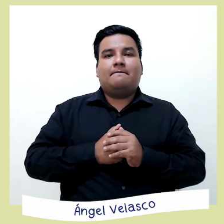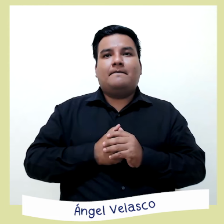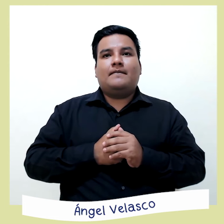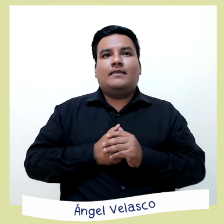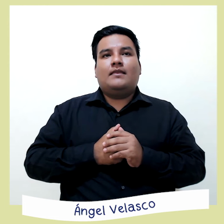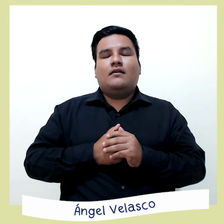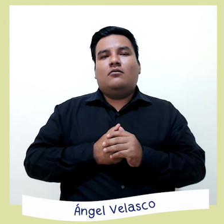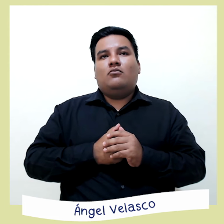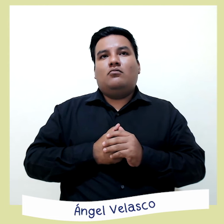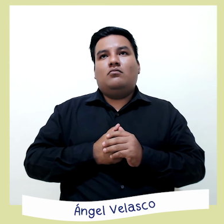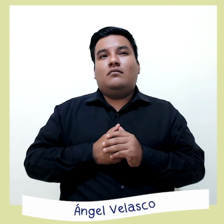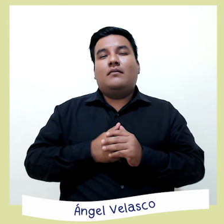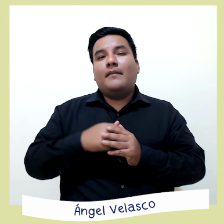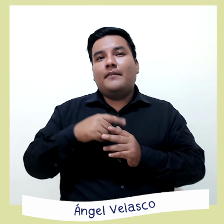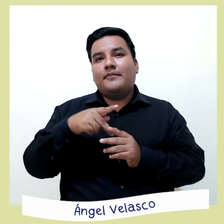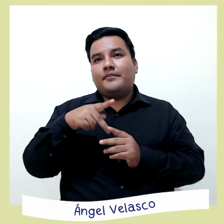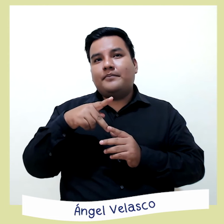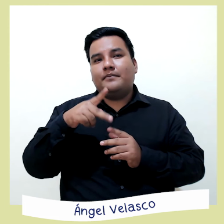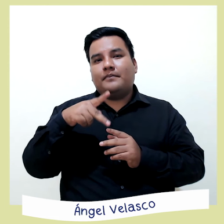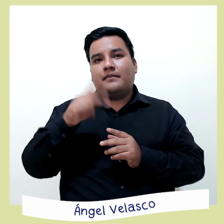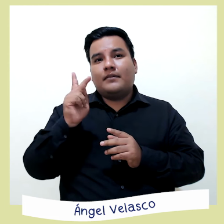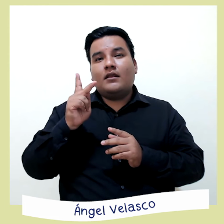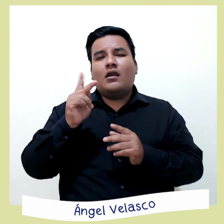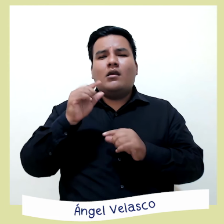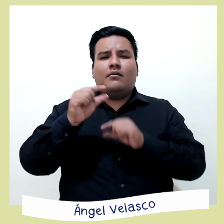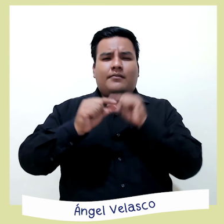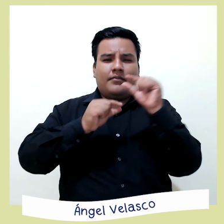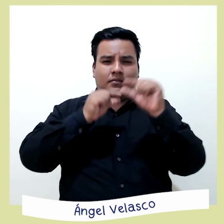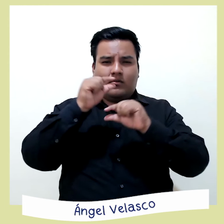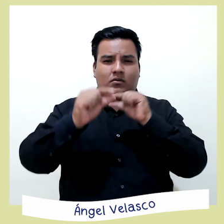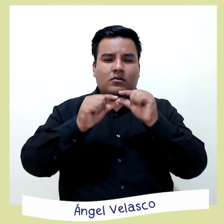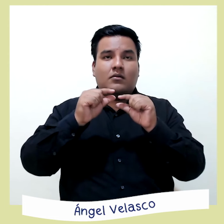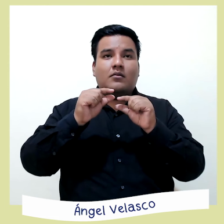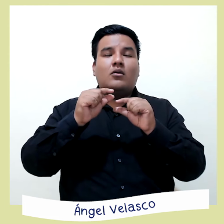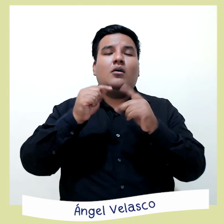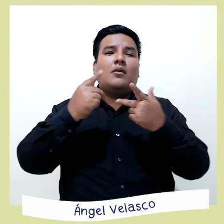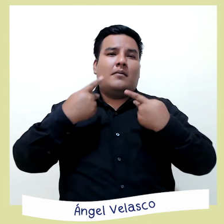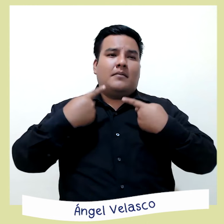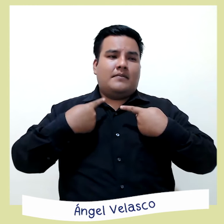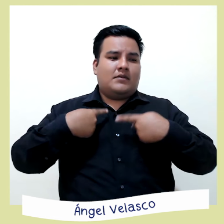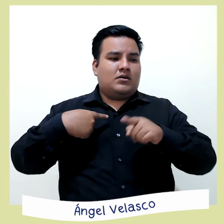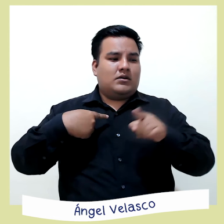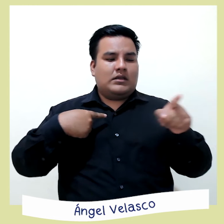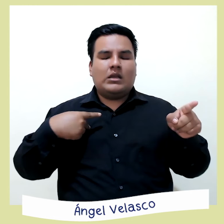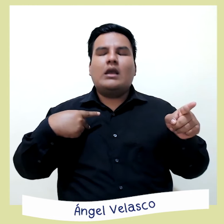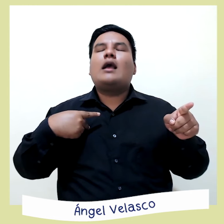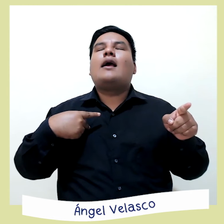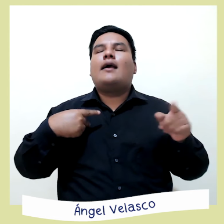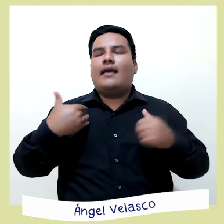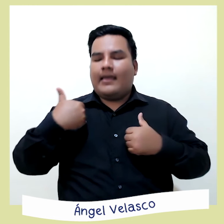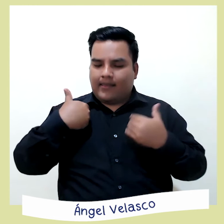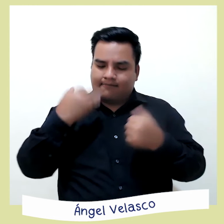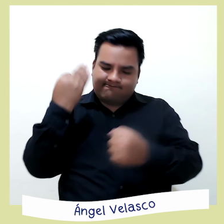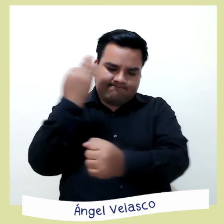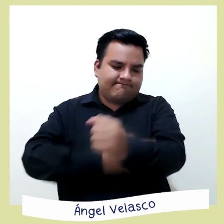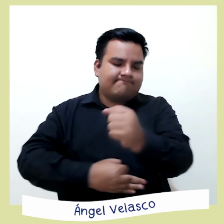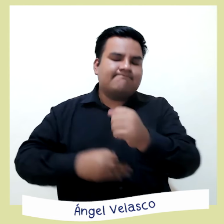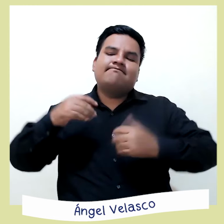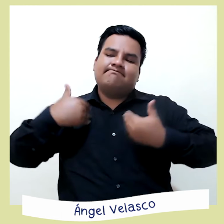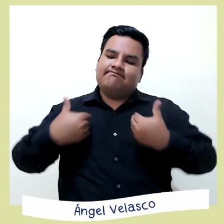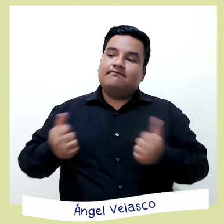sus asegúnes culturales que puedan tener y la forma en que socialmente se puedan acoger. Sin